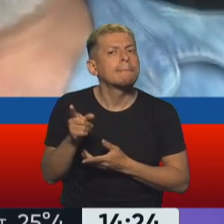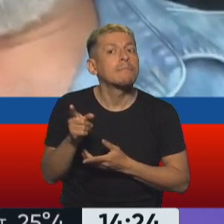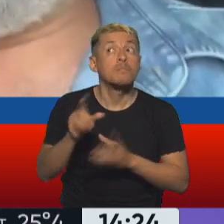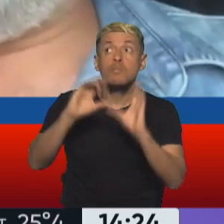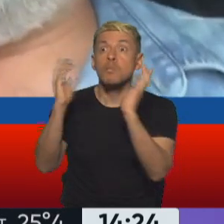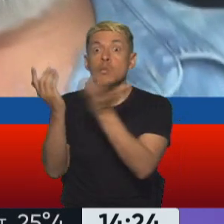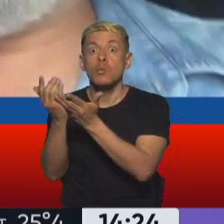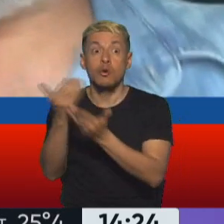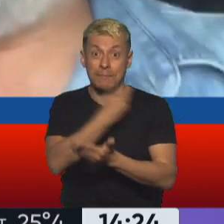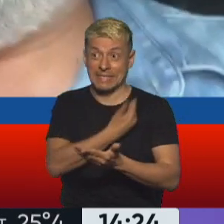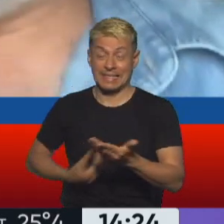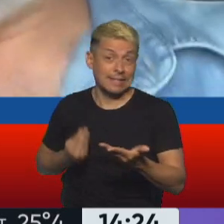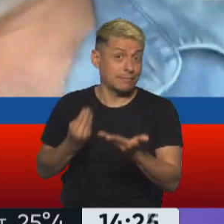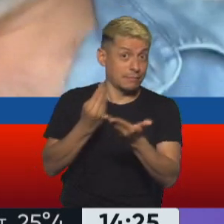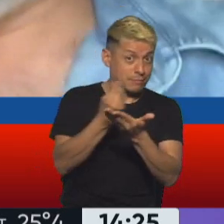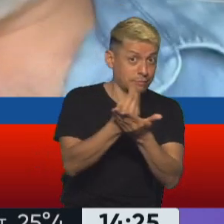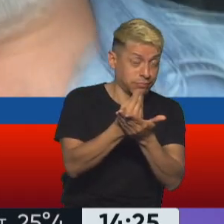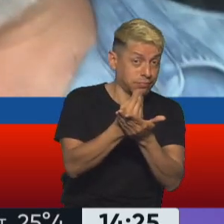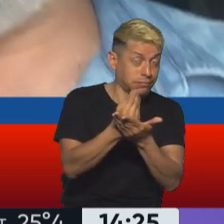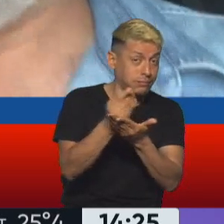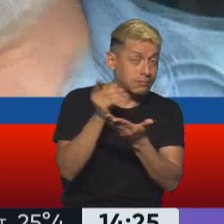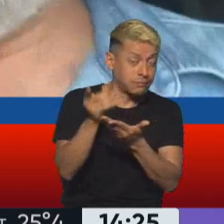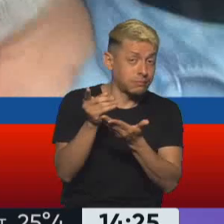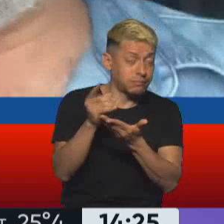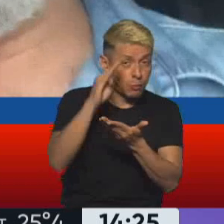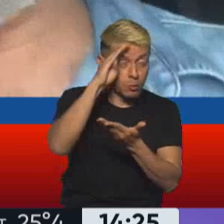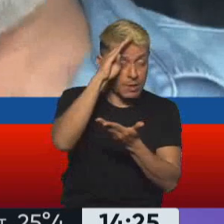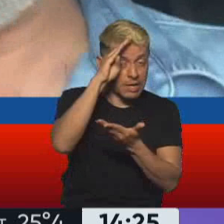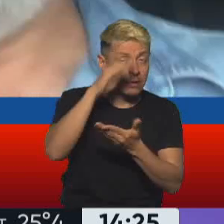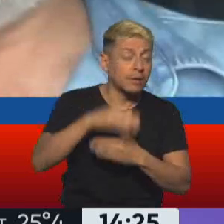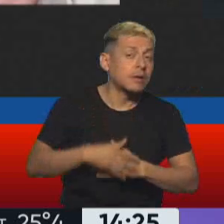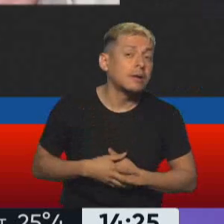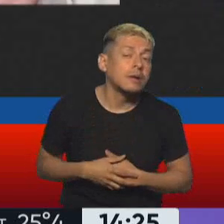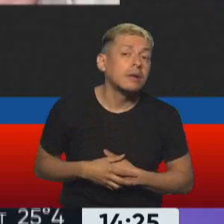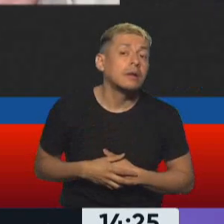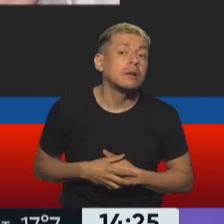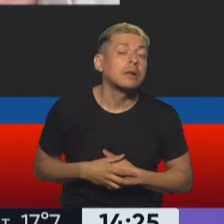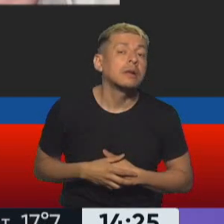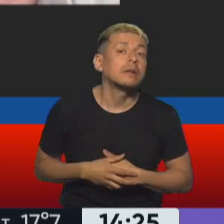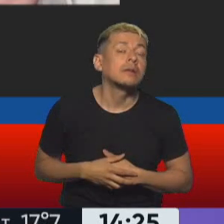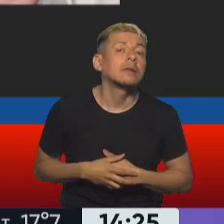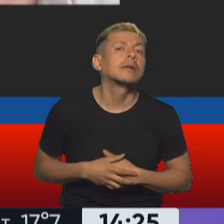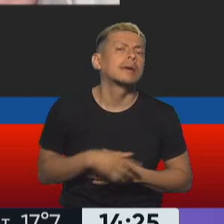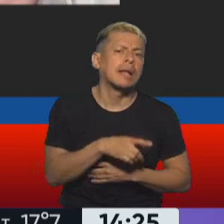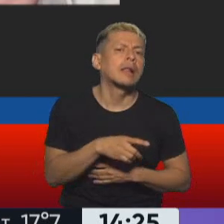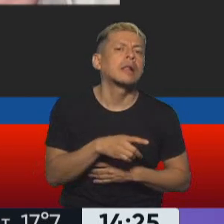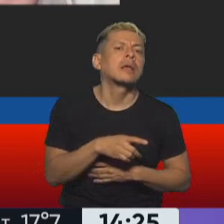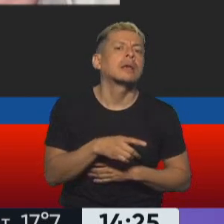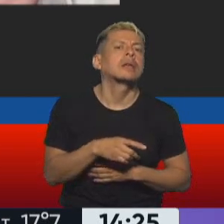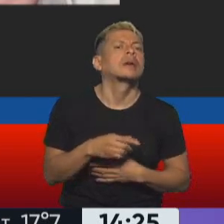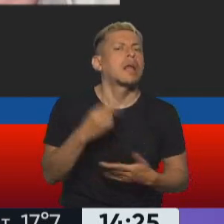mundo. Solamente Kim Jong-un ha sido, después de él, a reconocer la victoria de